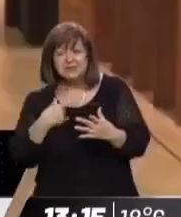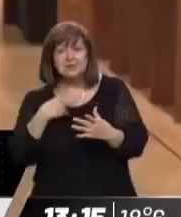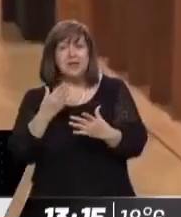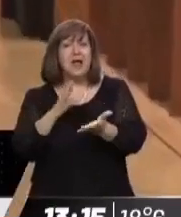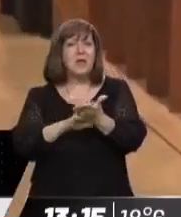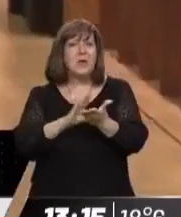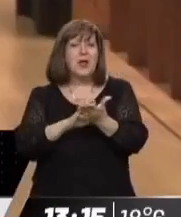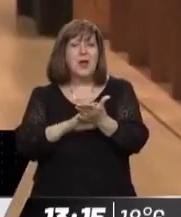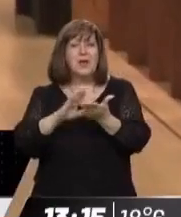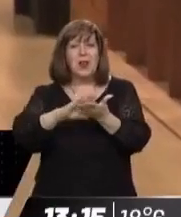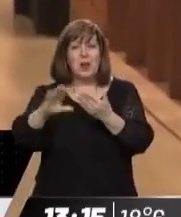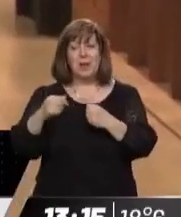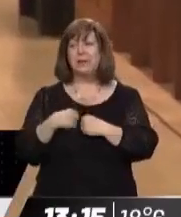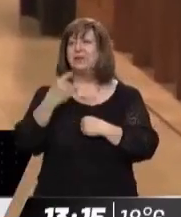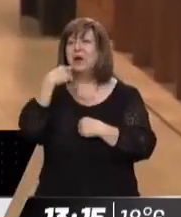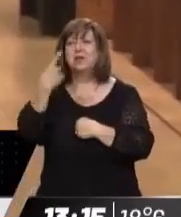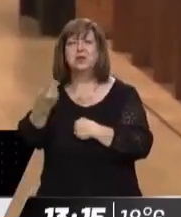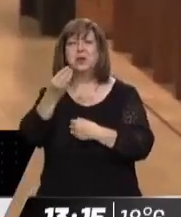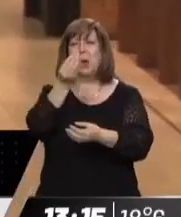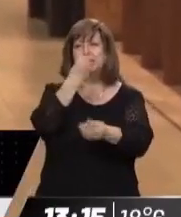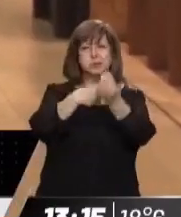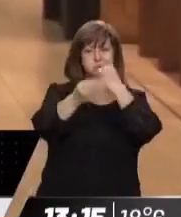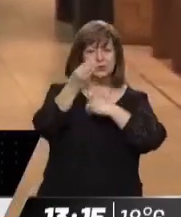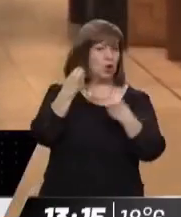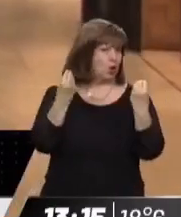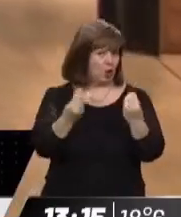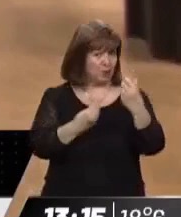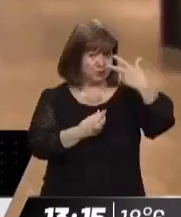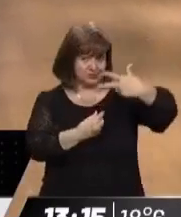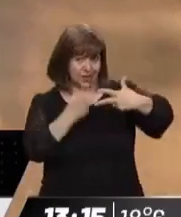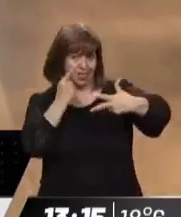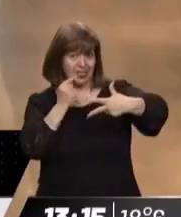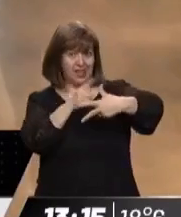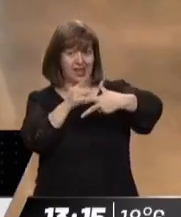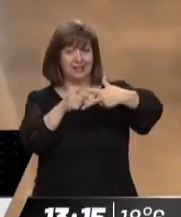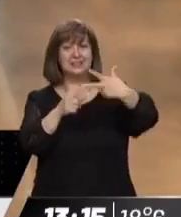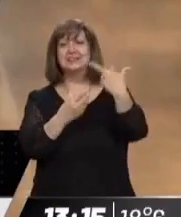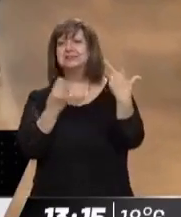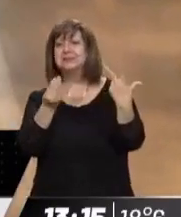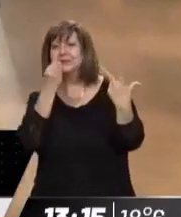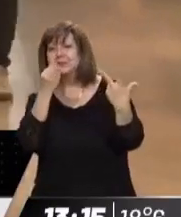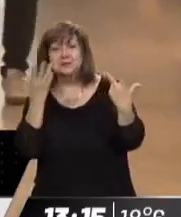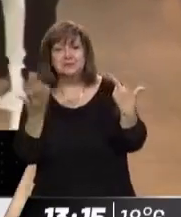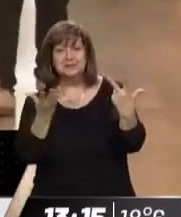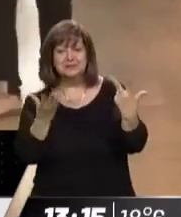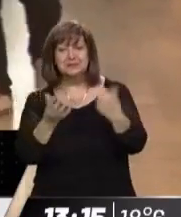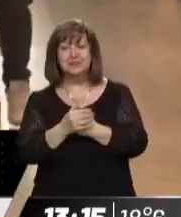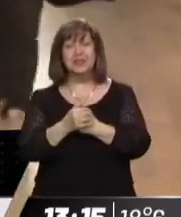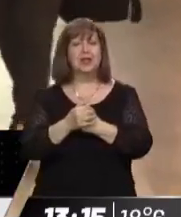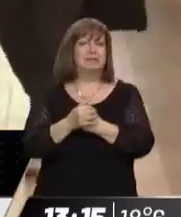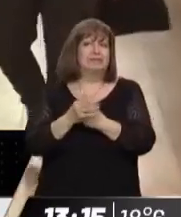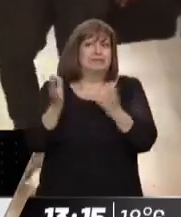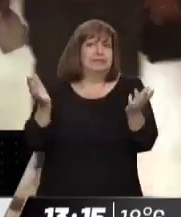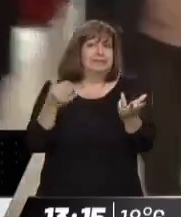nuevas. ¿Y la comida? ¿Qué piensan comer en estos días? Porque son tres días que, nada, ¿quién cocina? ¿Qué tienen pensado hacer con eso? No, o